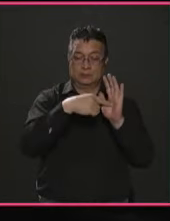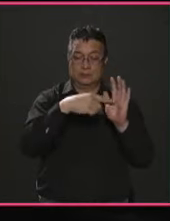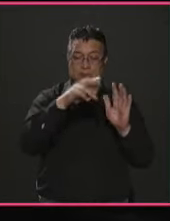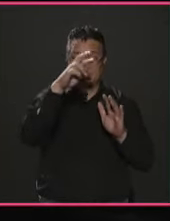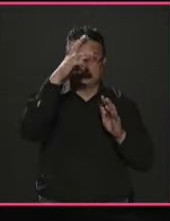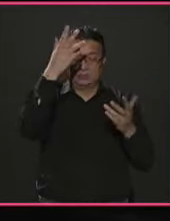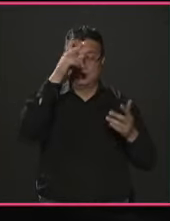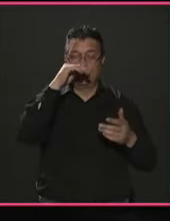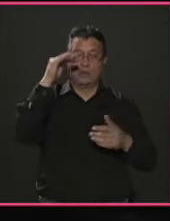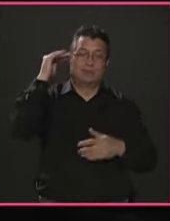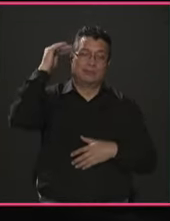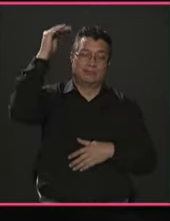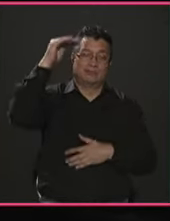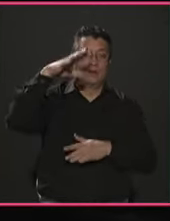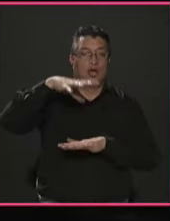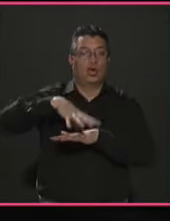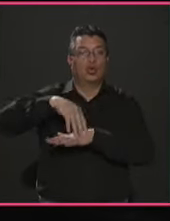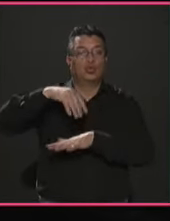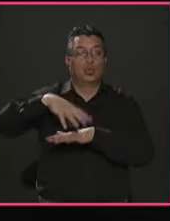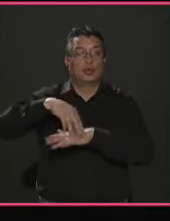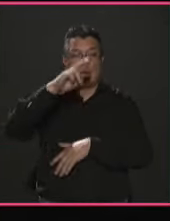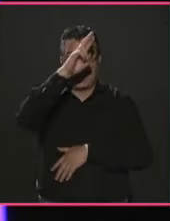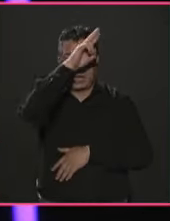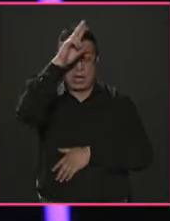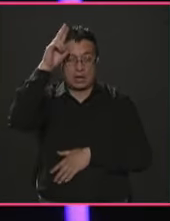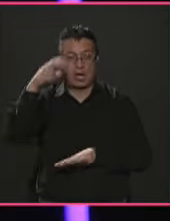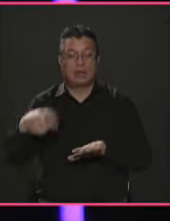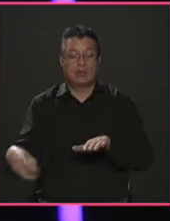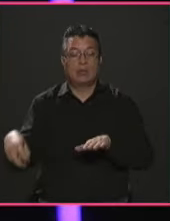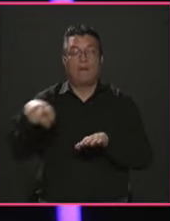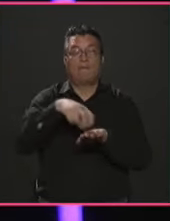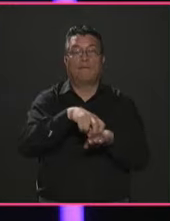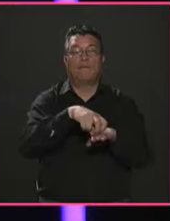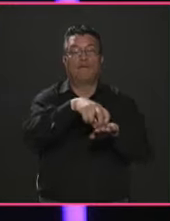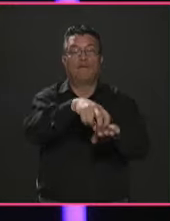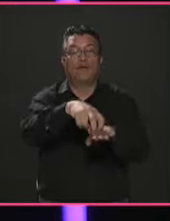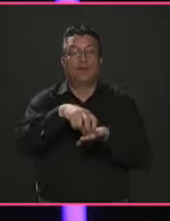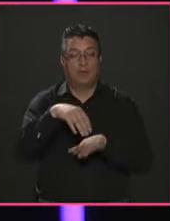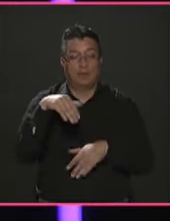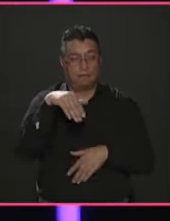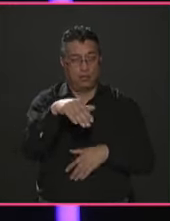de de Suecia andando en este bus en ese